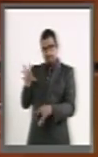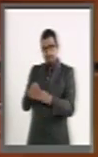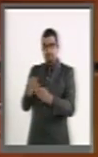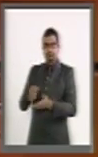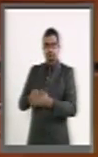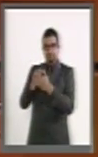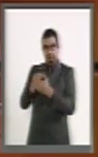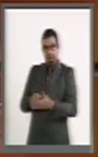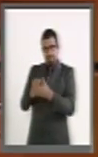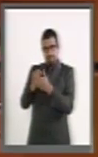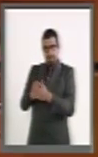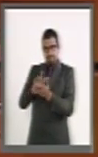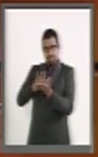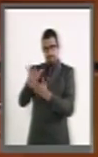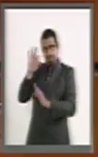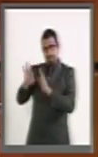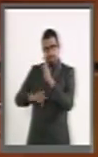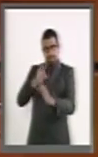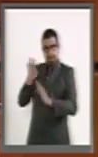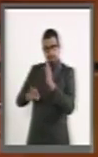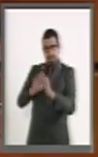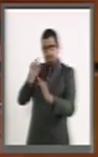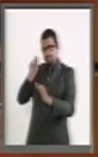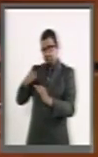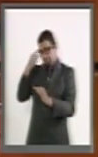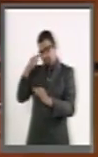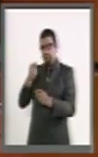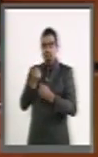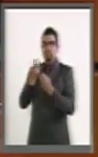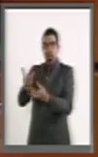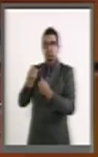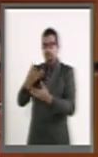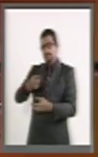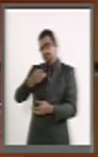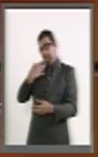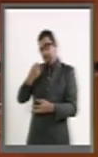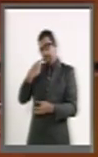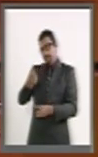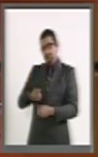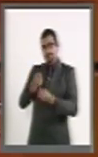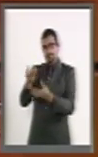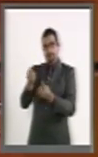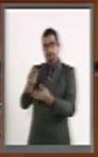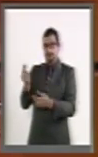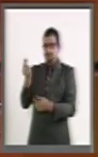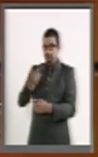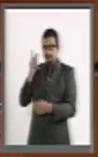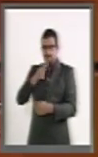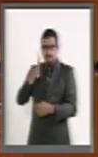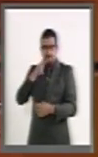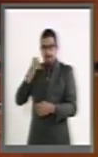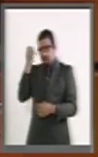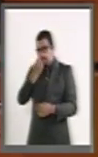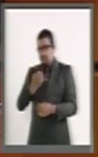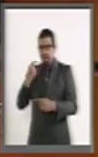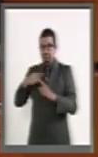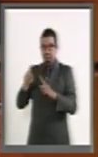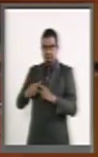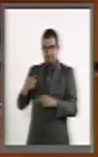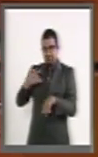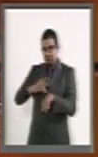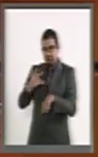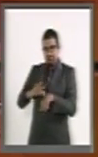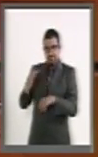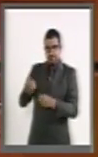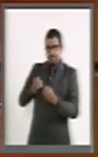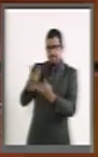como el suministro de los insumos correspondientes, las pruebas clínicas y los medicamentos que